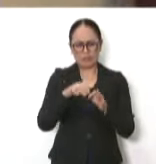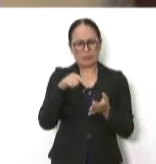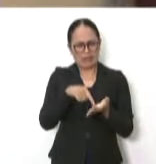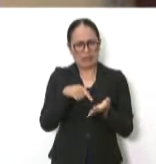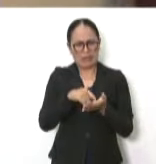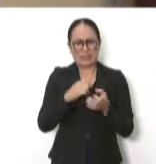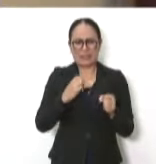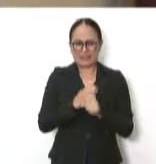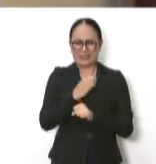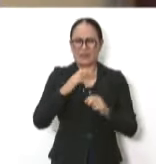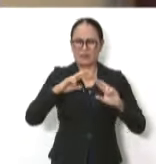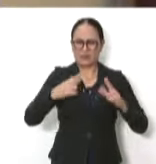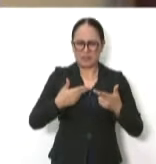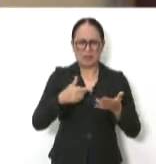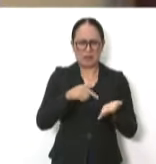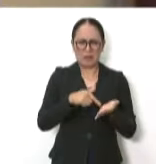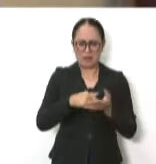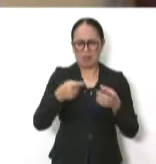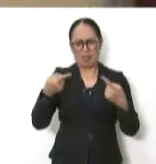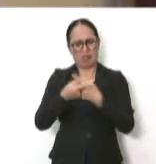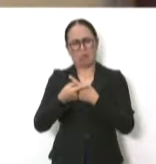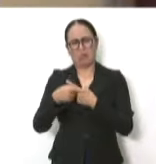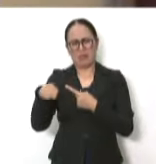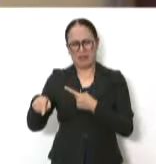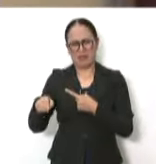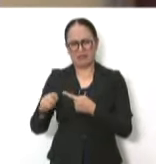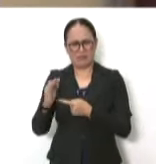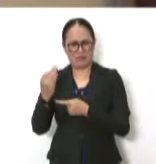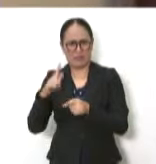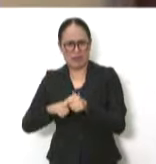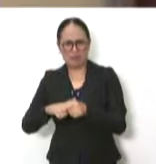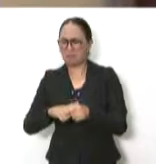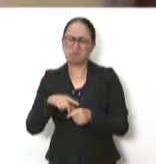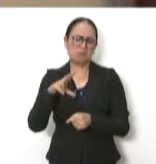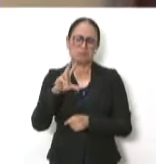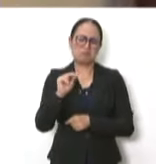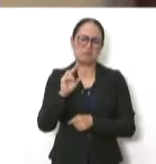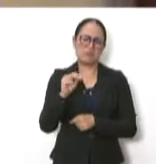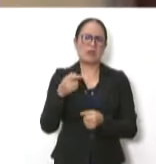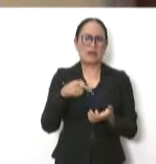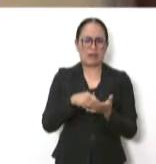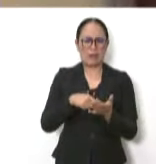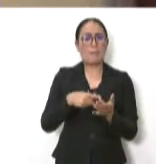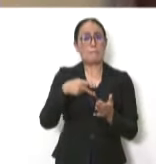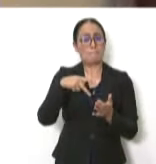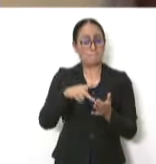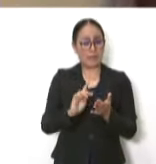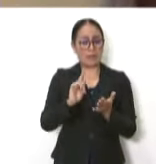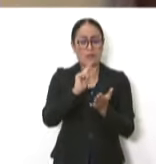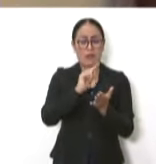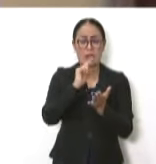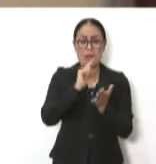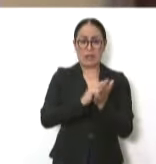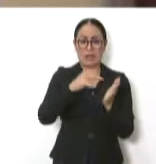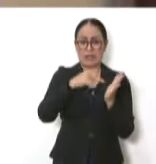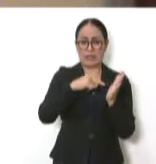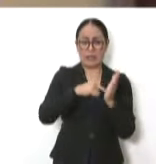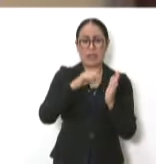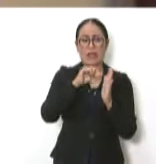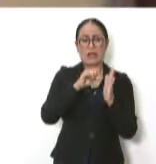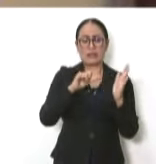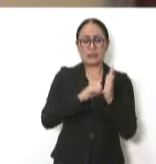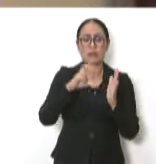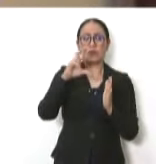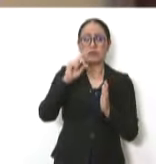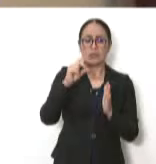lo cual me parece correcto. De lo contrario, y de ceñirse de manera estricta a lo dispuesto en el artículo 38 de la